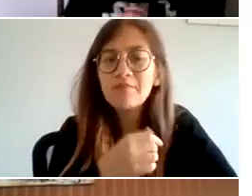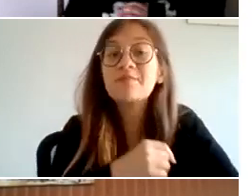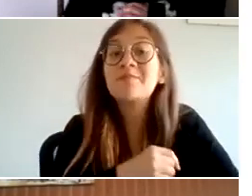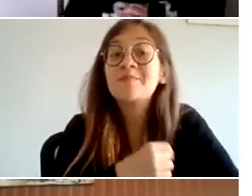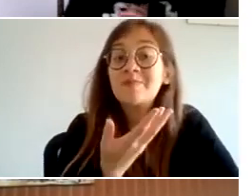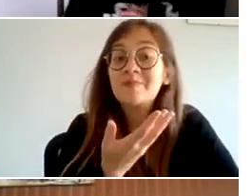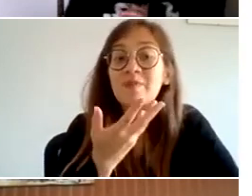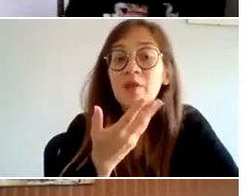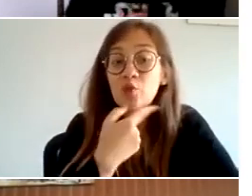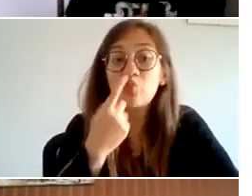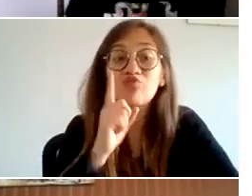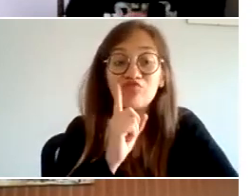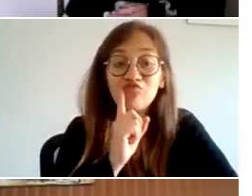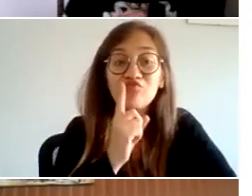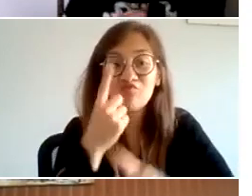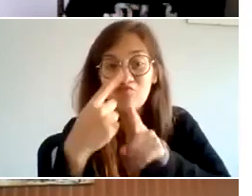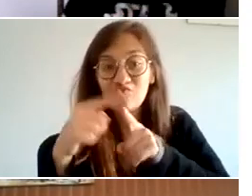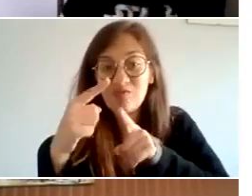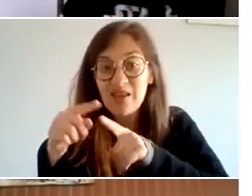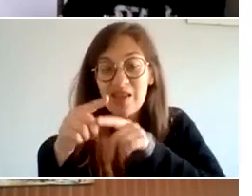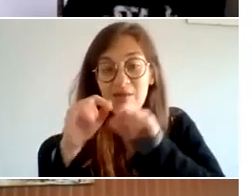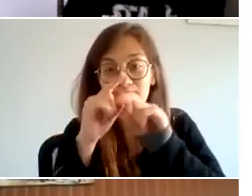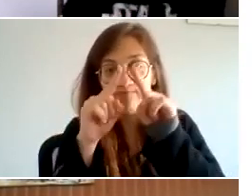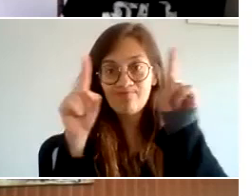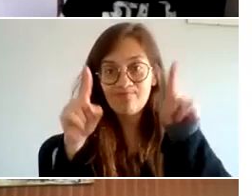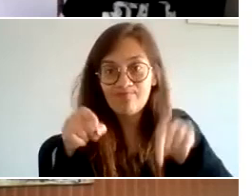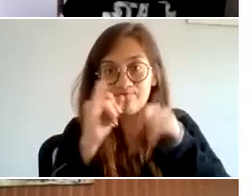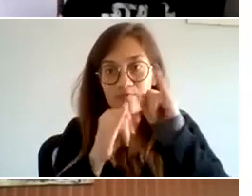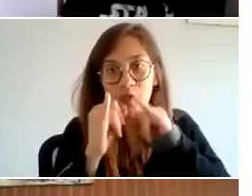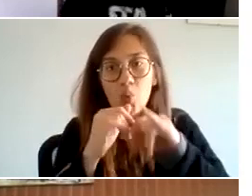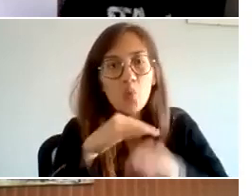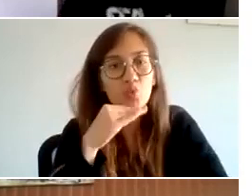nosotros vamos a encontrar unas plataformas que son muy, muy útiles, que son